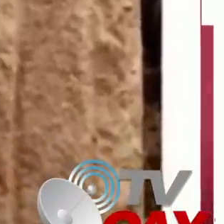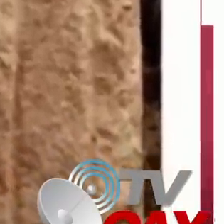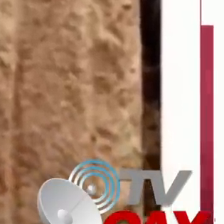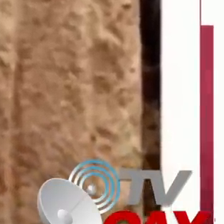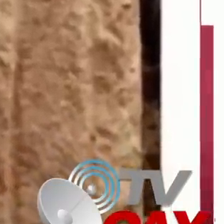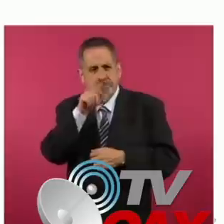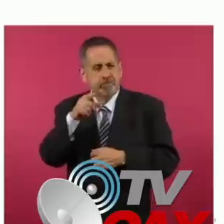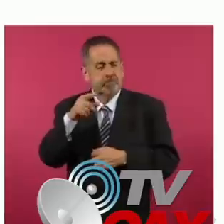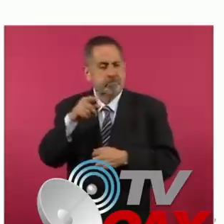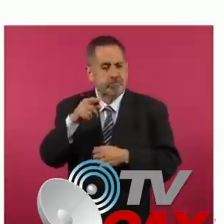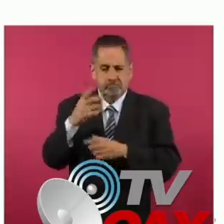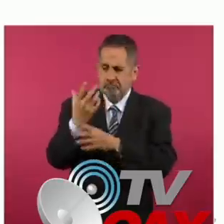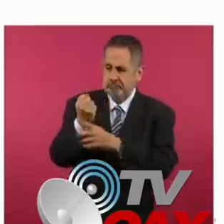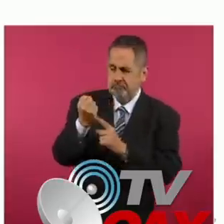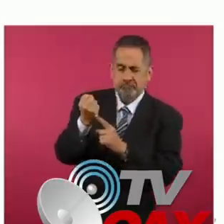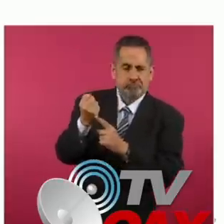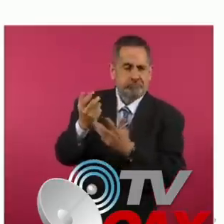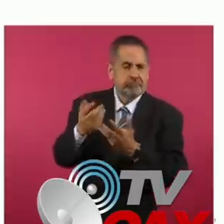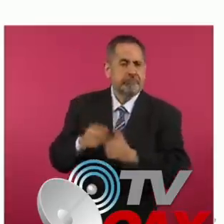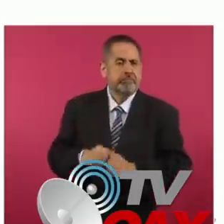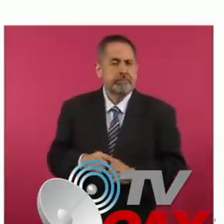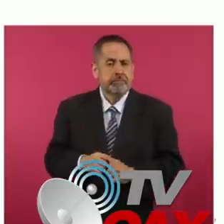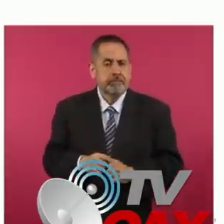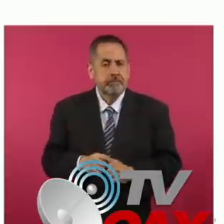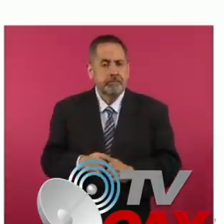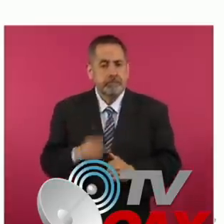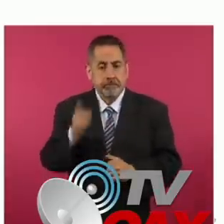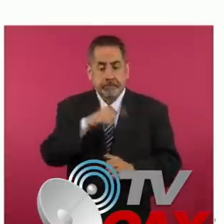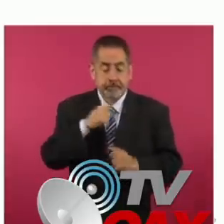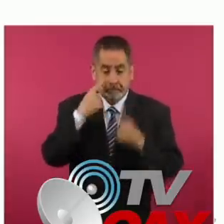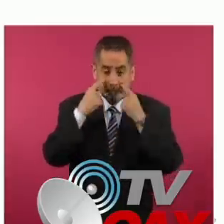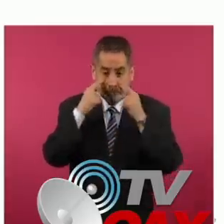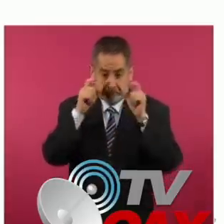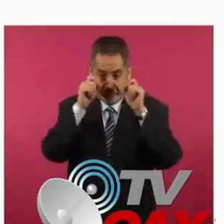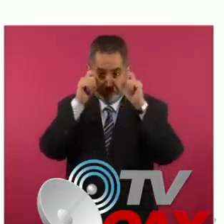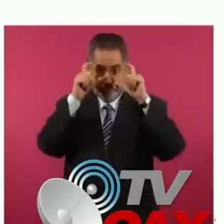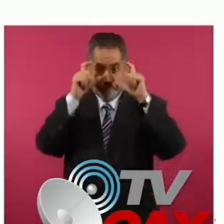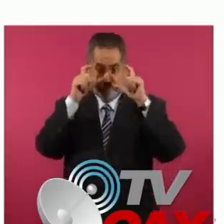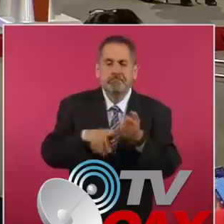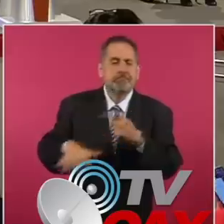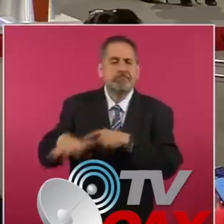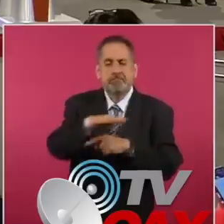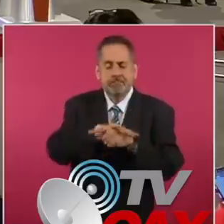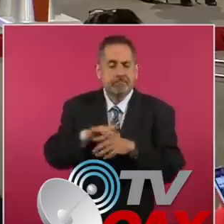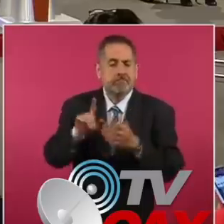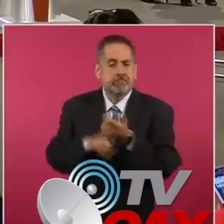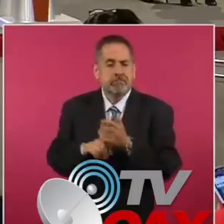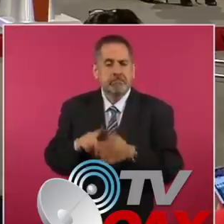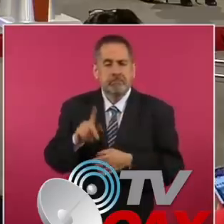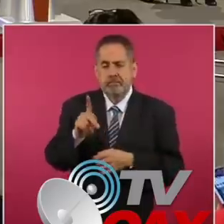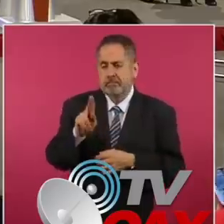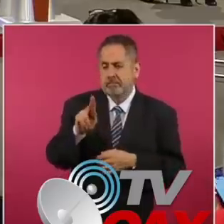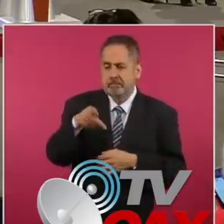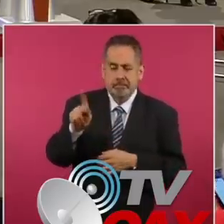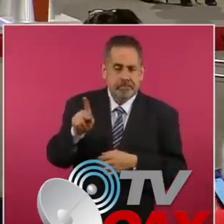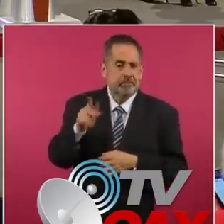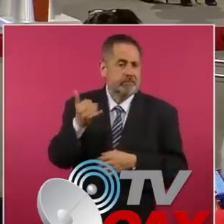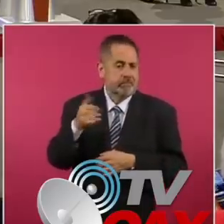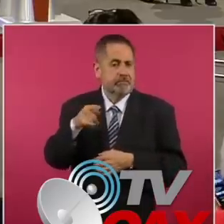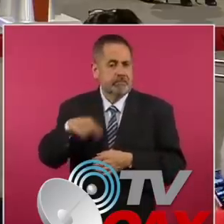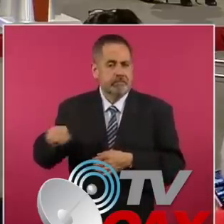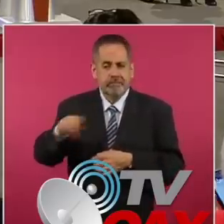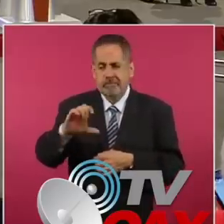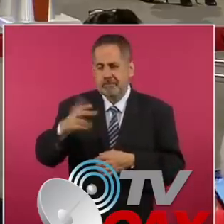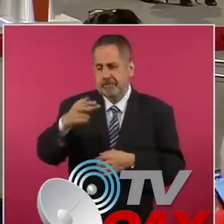el tema de los ojos grandes pueda estar vinculado a una identidad con la muerte